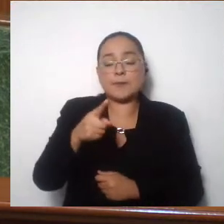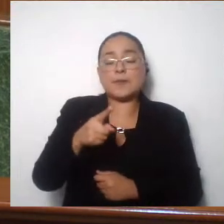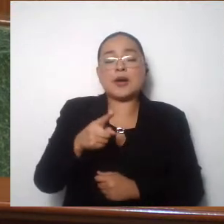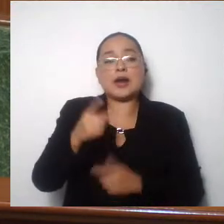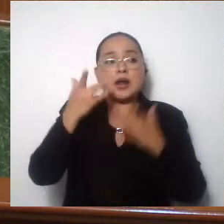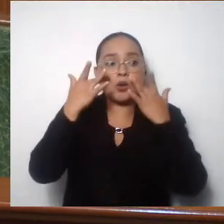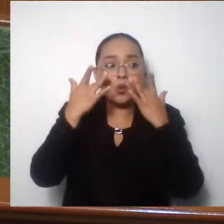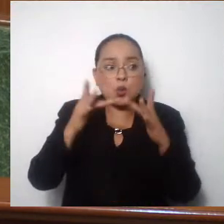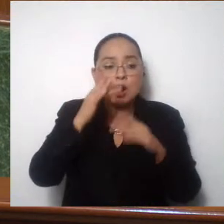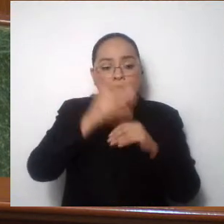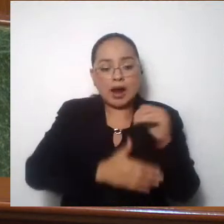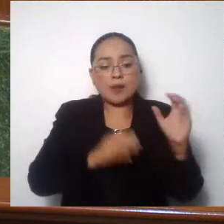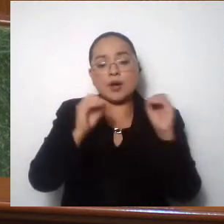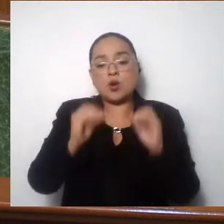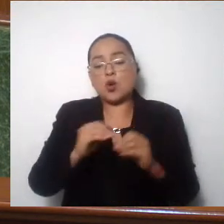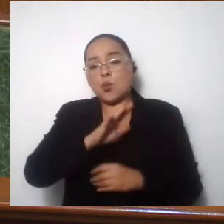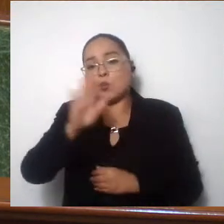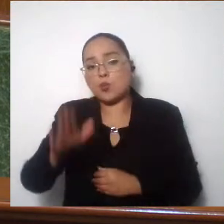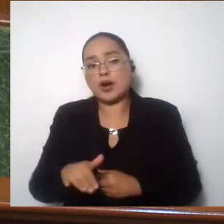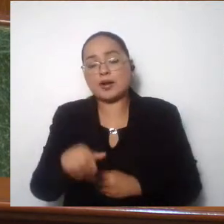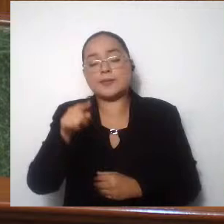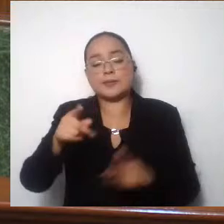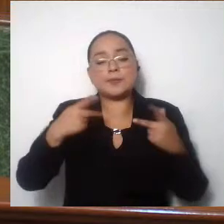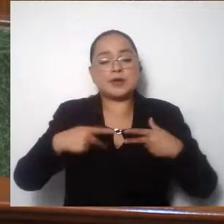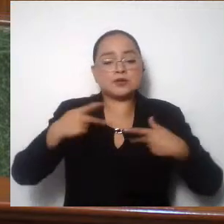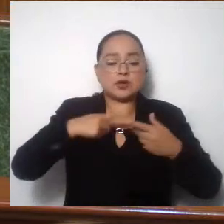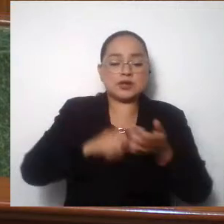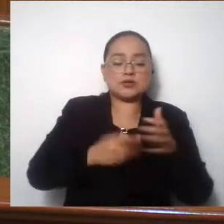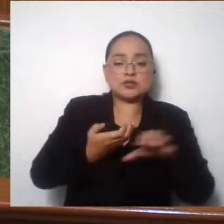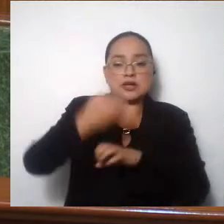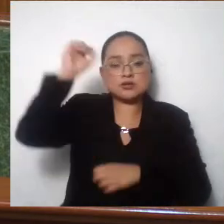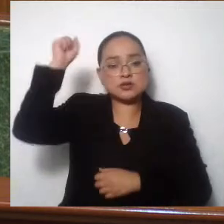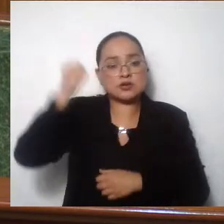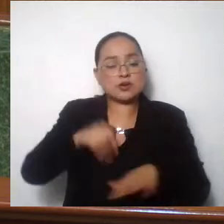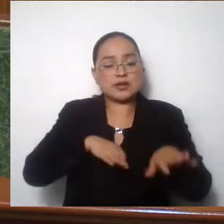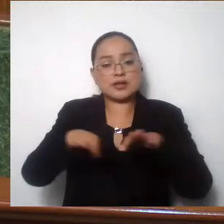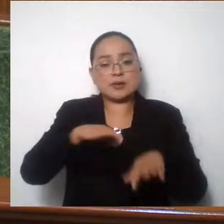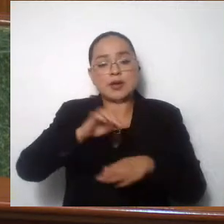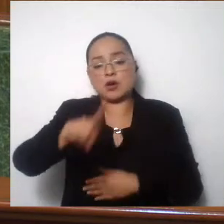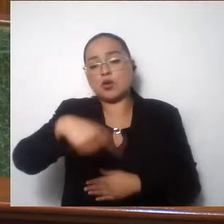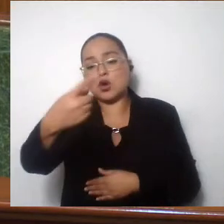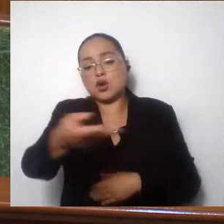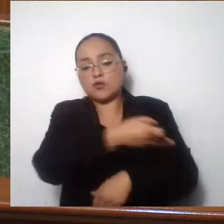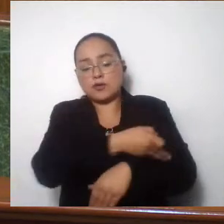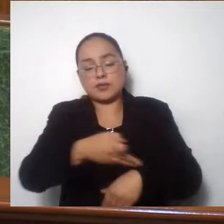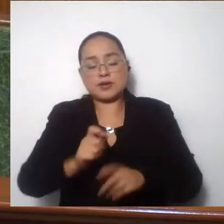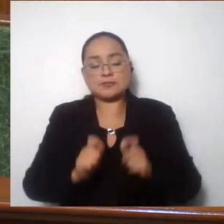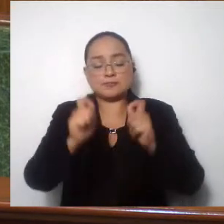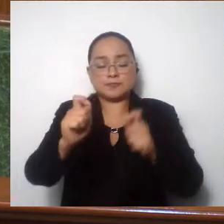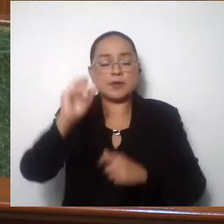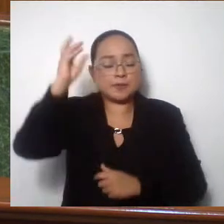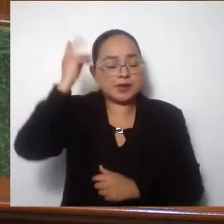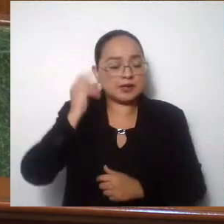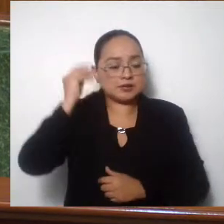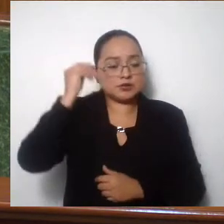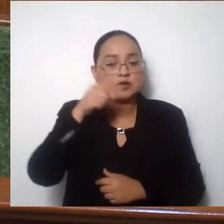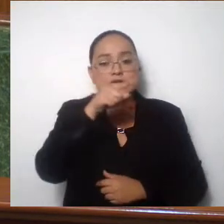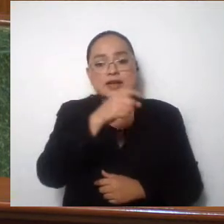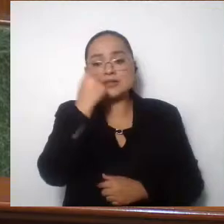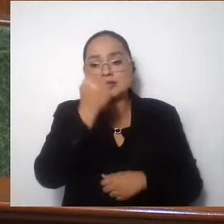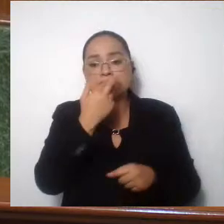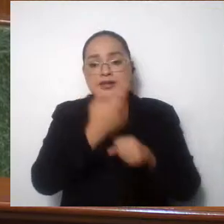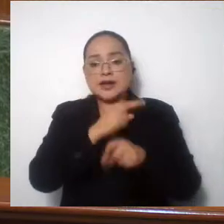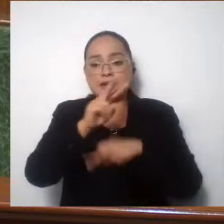personas que prestaron sus servicios al Estado y a beneficiarios de estos. La Secretaría dará lectura. Adelante,